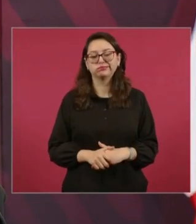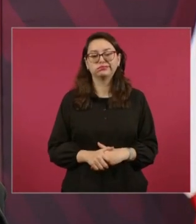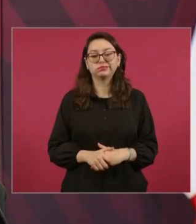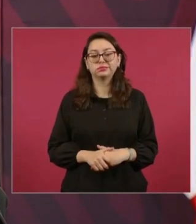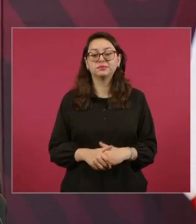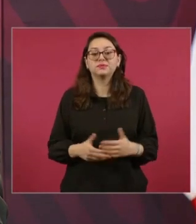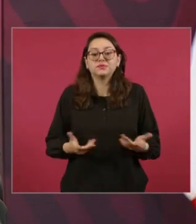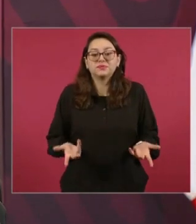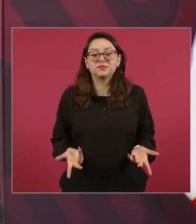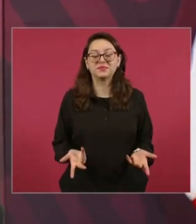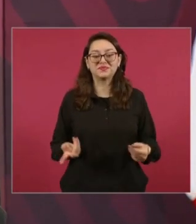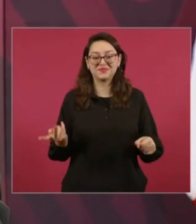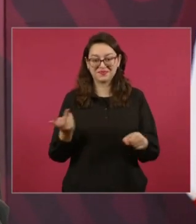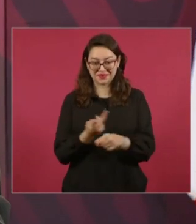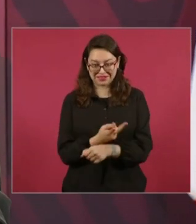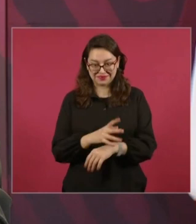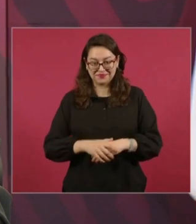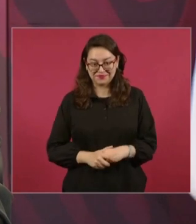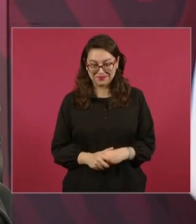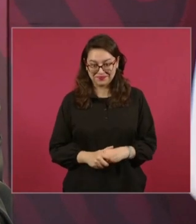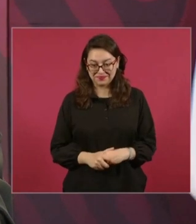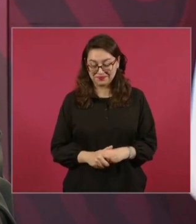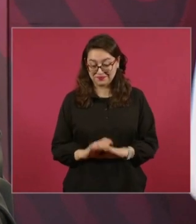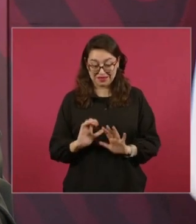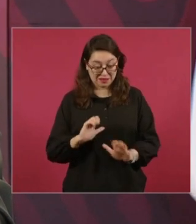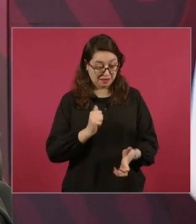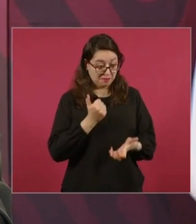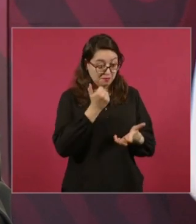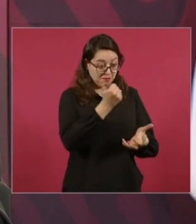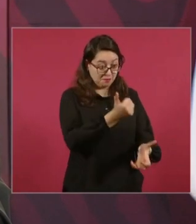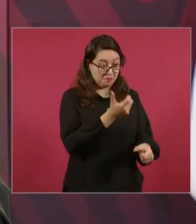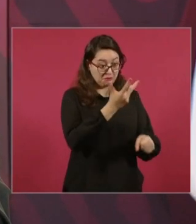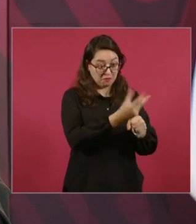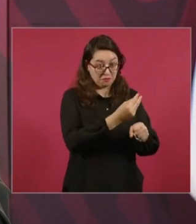Cuando llegamos eran las que producían menos.